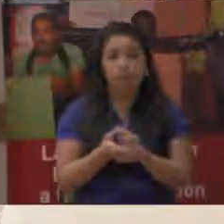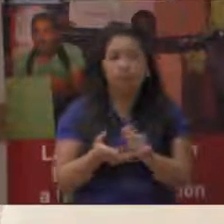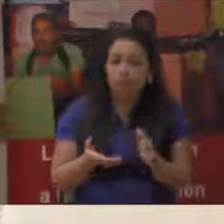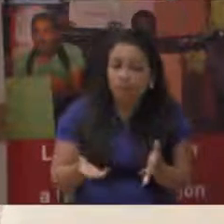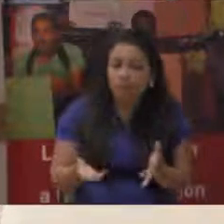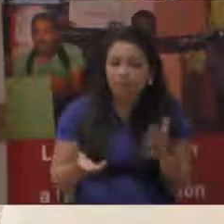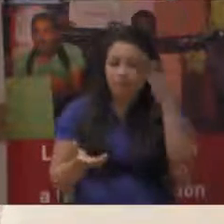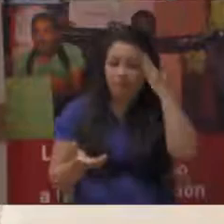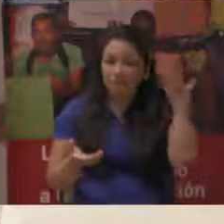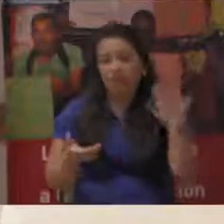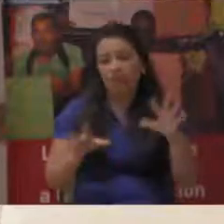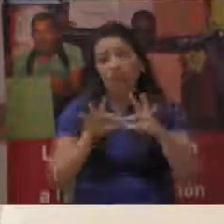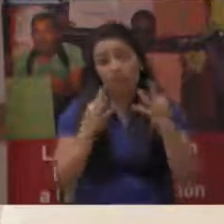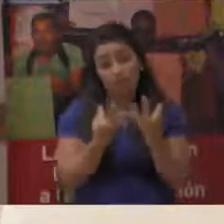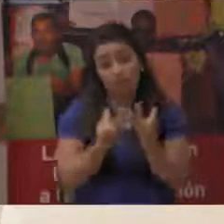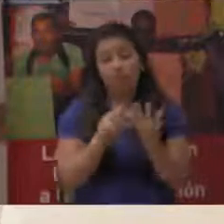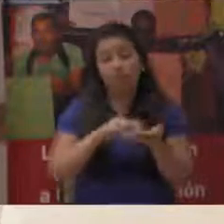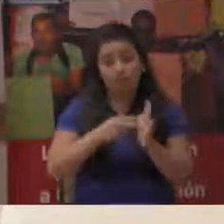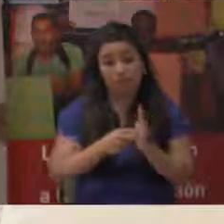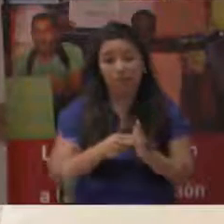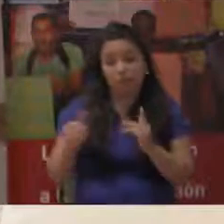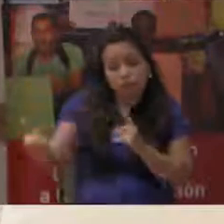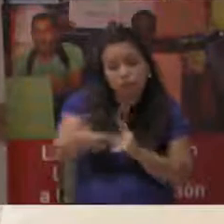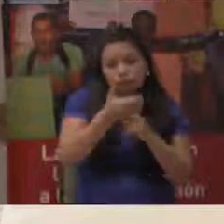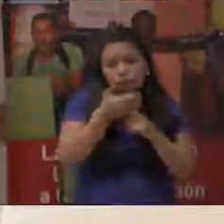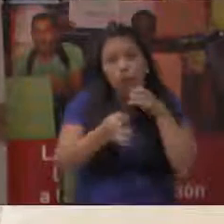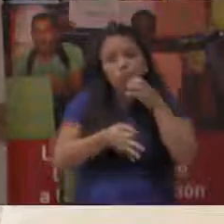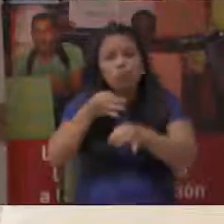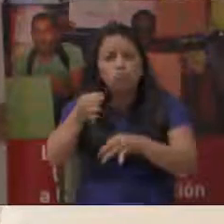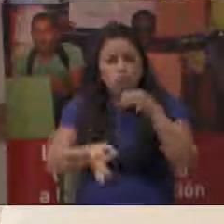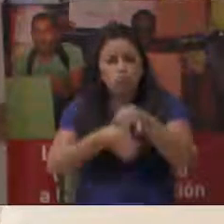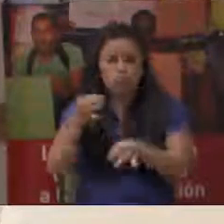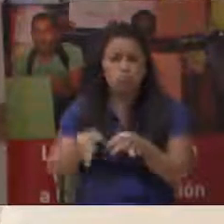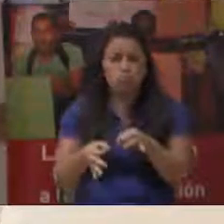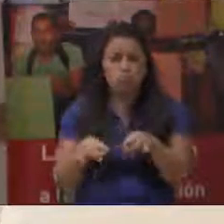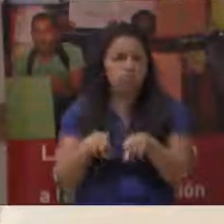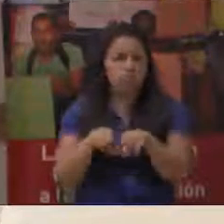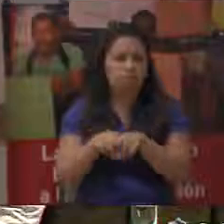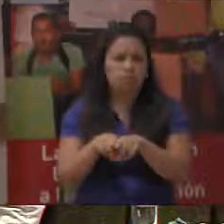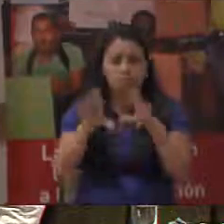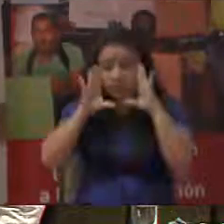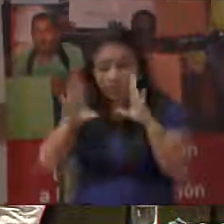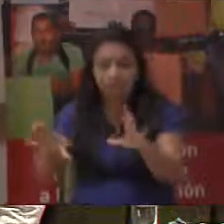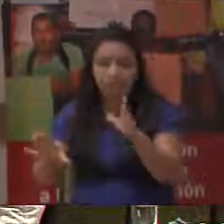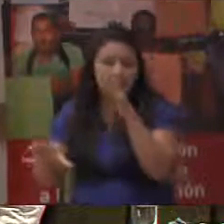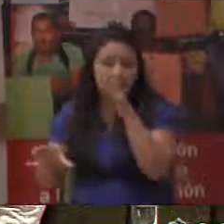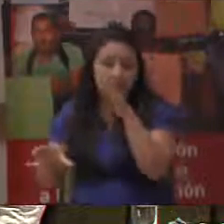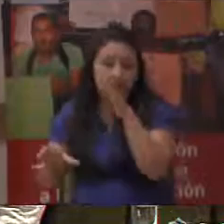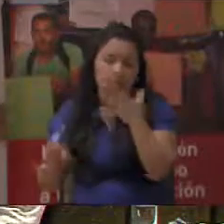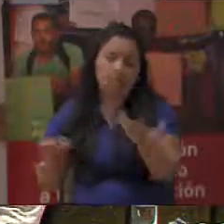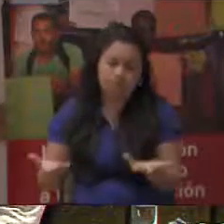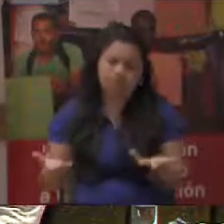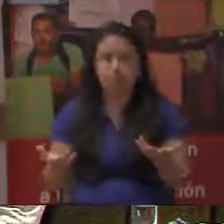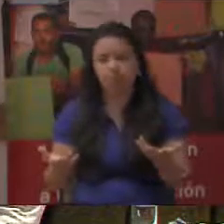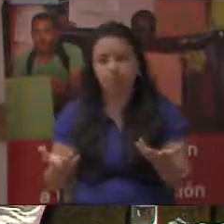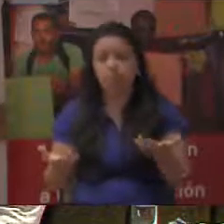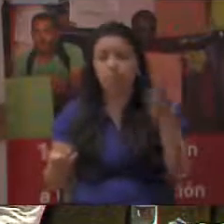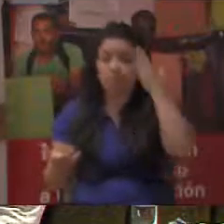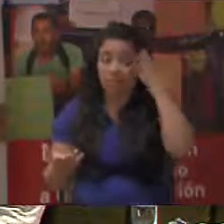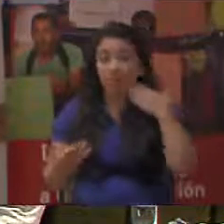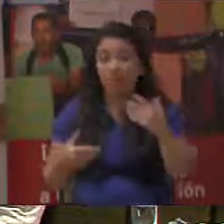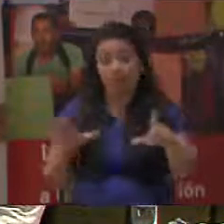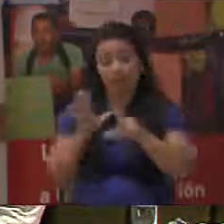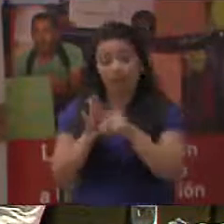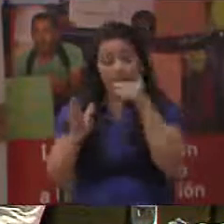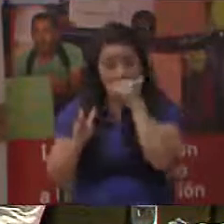familia. La familia debería ser un entorno protector y desafortunadamente no lo es. La Ley de Infancia y Adolescencia plantea que hay unas